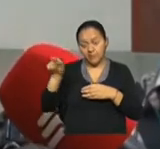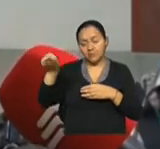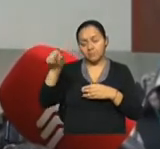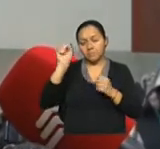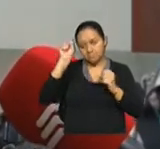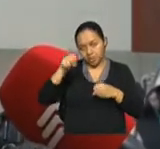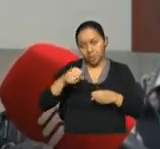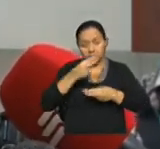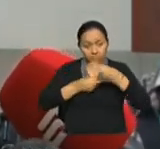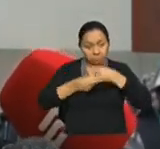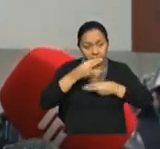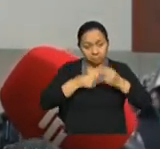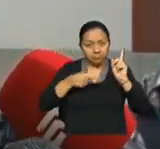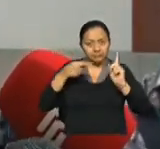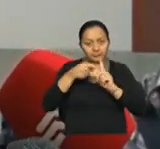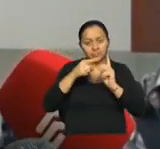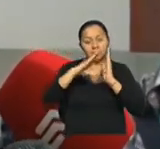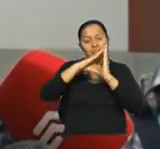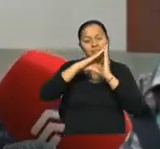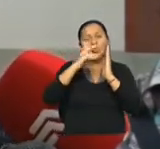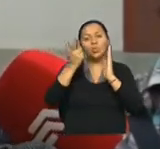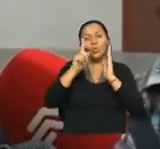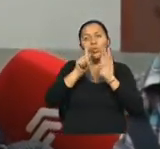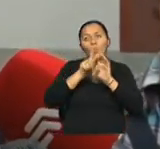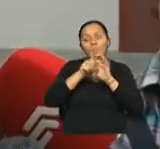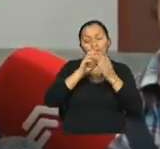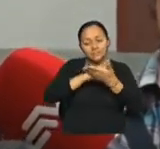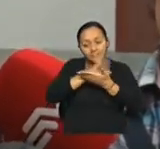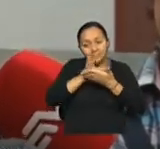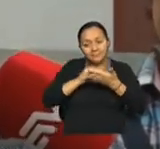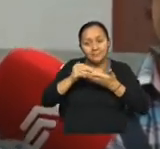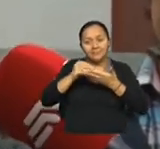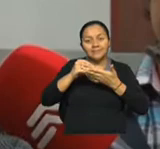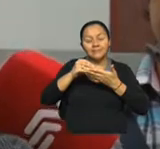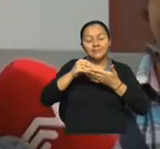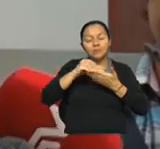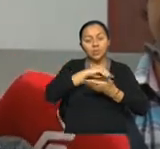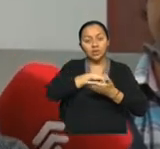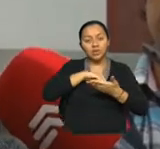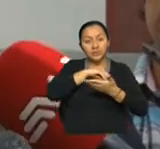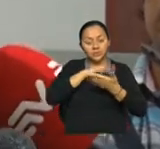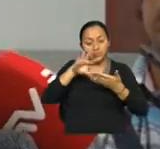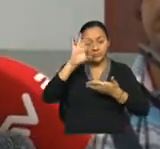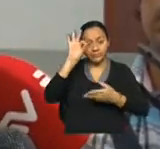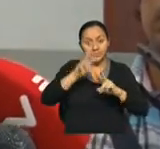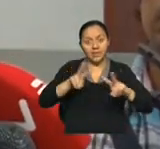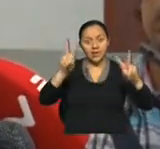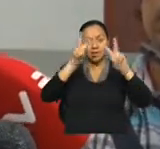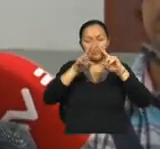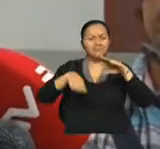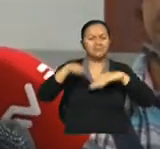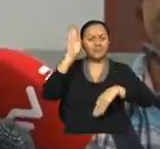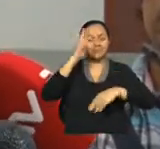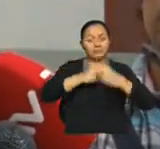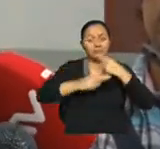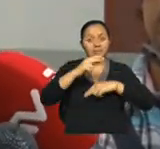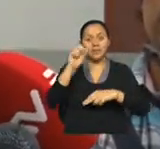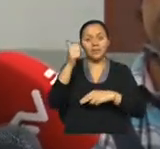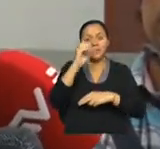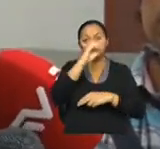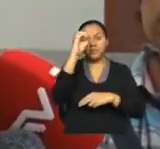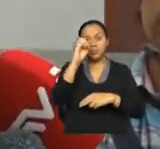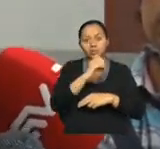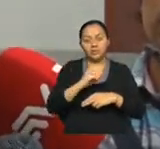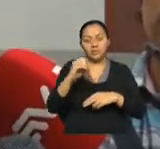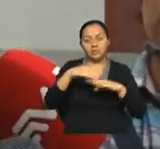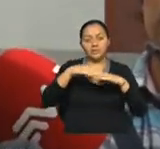o por debajo del valor catastral. Inmobiliar nos hizo una propuesta, en primer lugar, de negociar el máximo, es decir, el 10% por encima